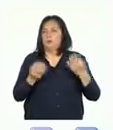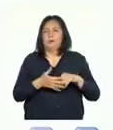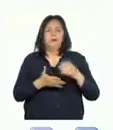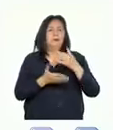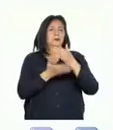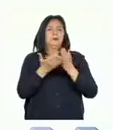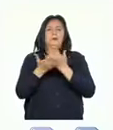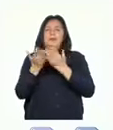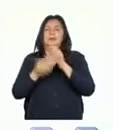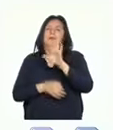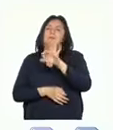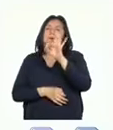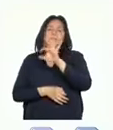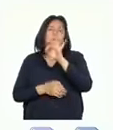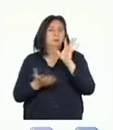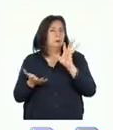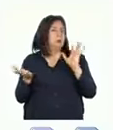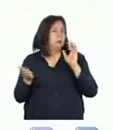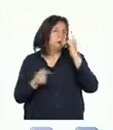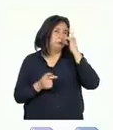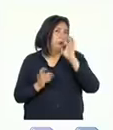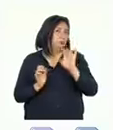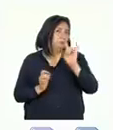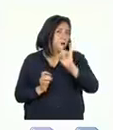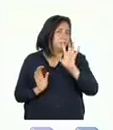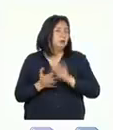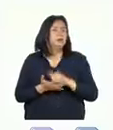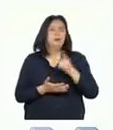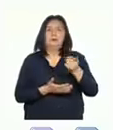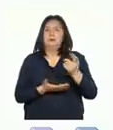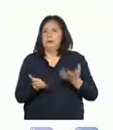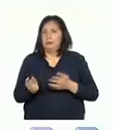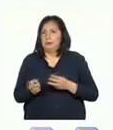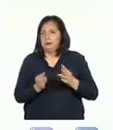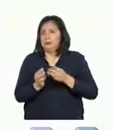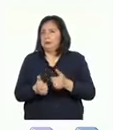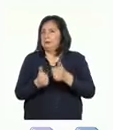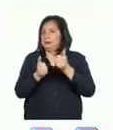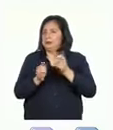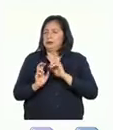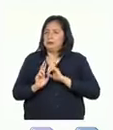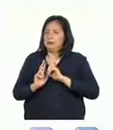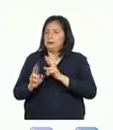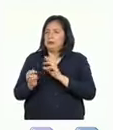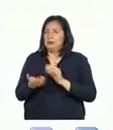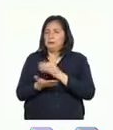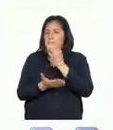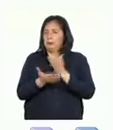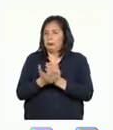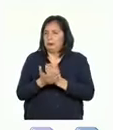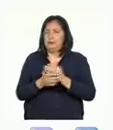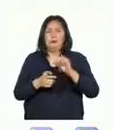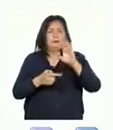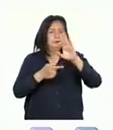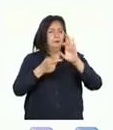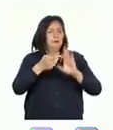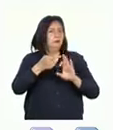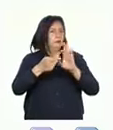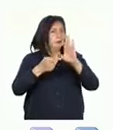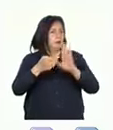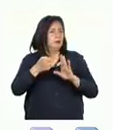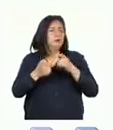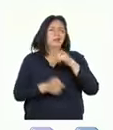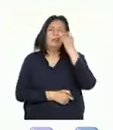esas partes que se toman o consideran. Una buena forma de resolver problemas de fracciones